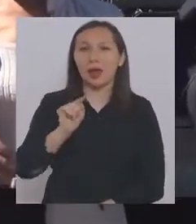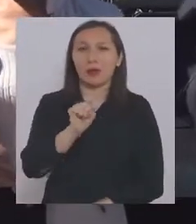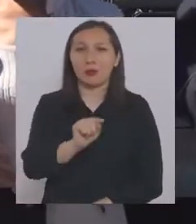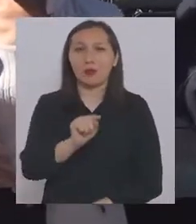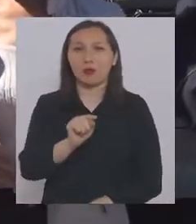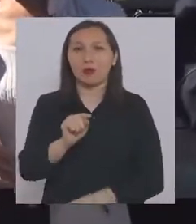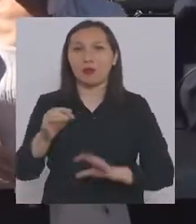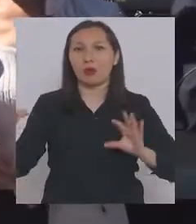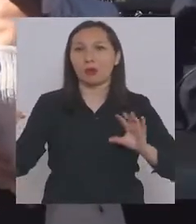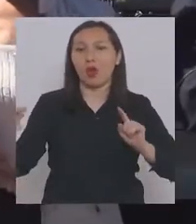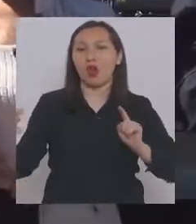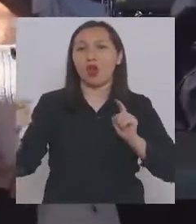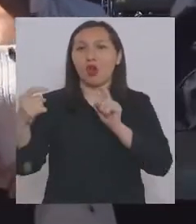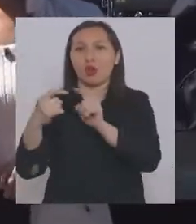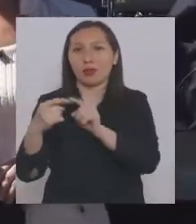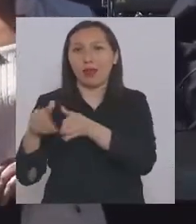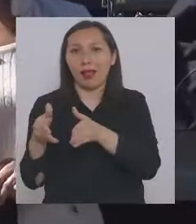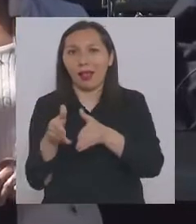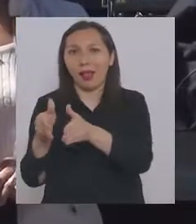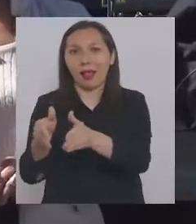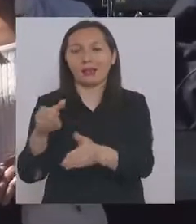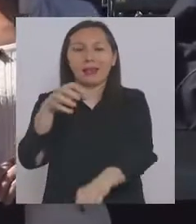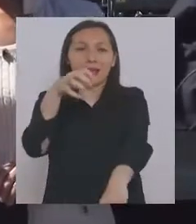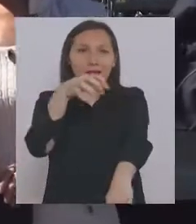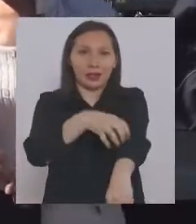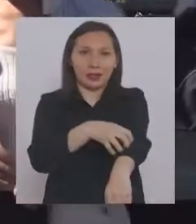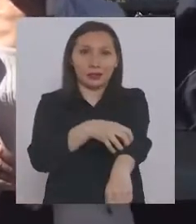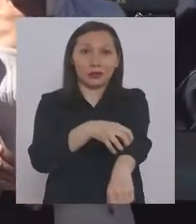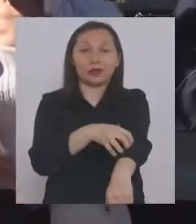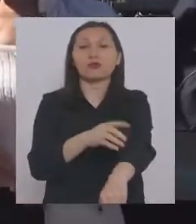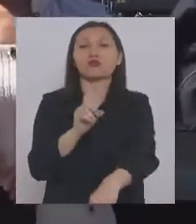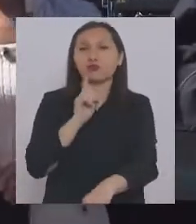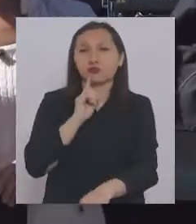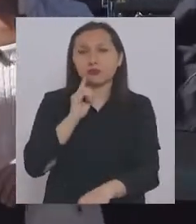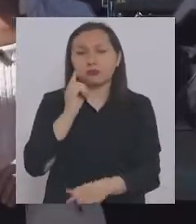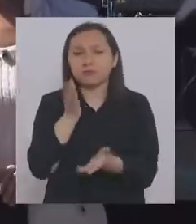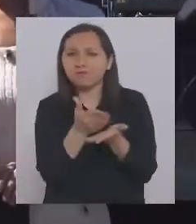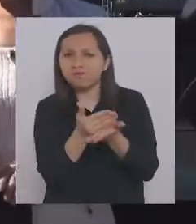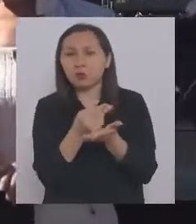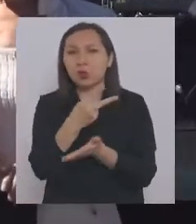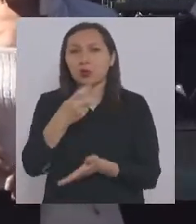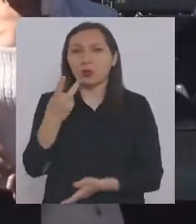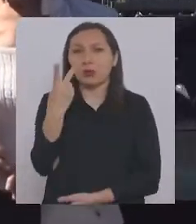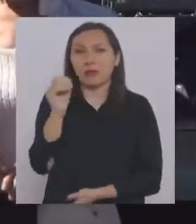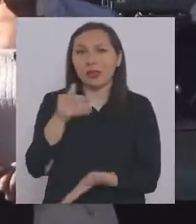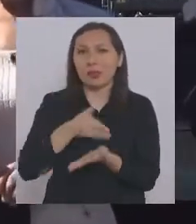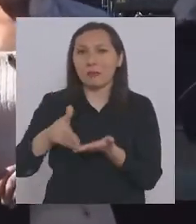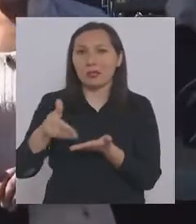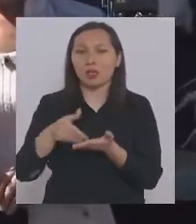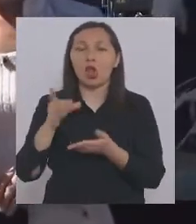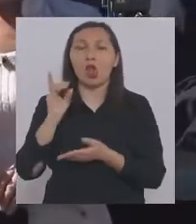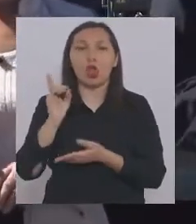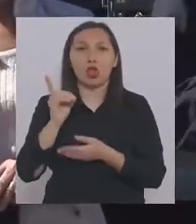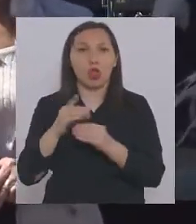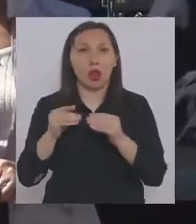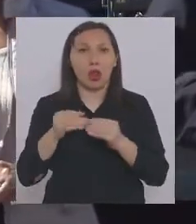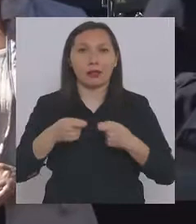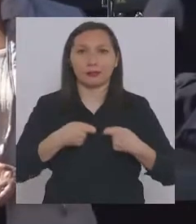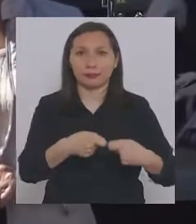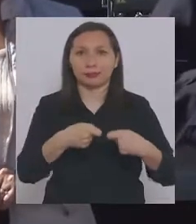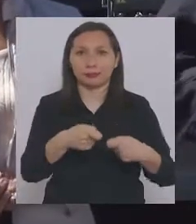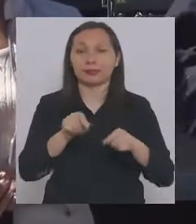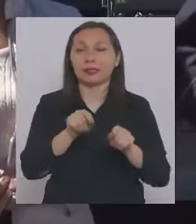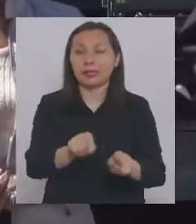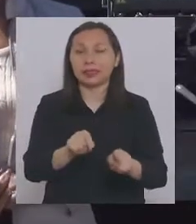la conectividad de esta región y en el cual tenemos contemplado invertir 220 millones de dólares. Van a ser,